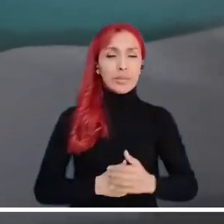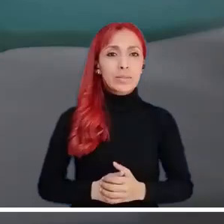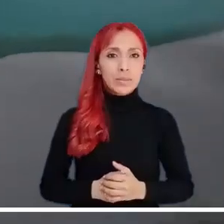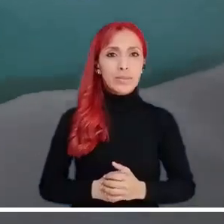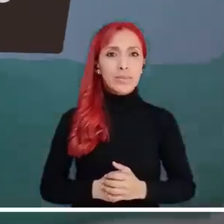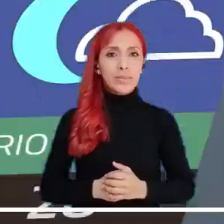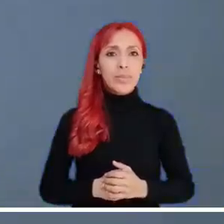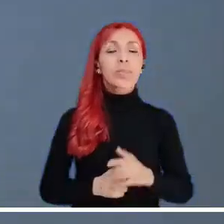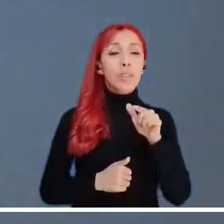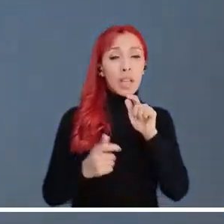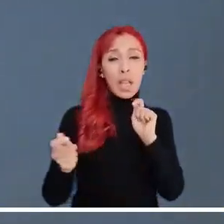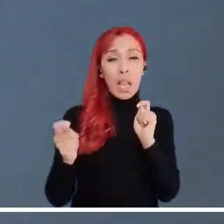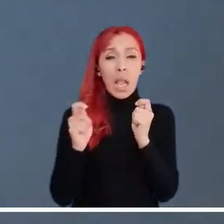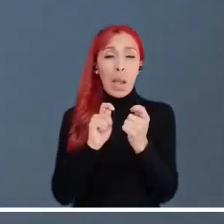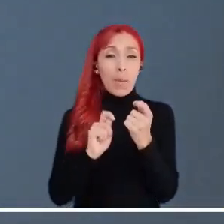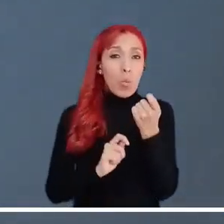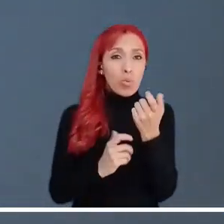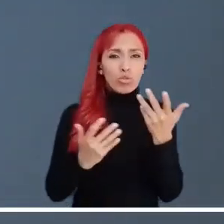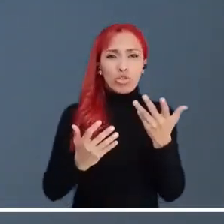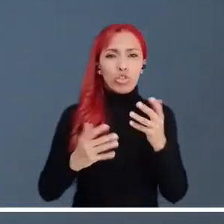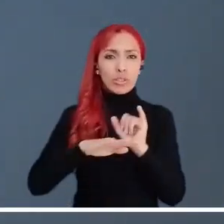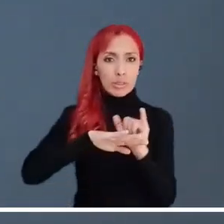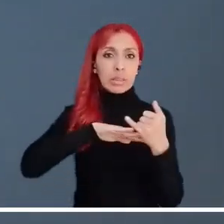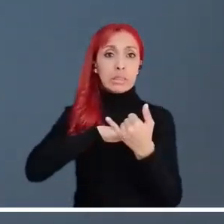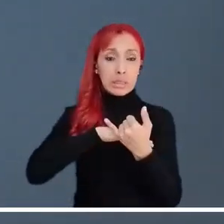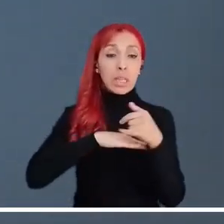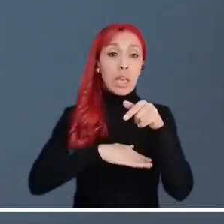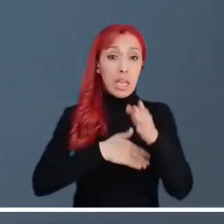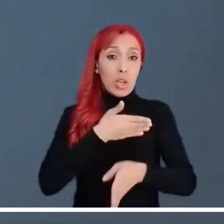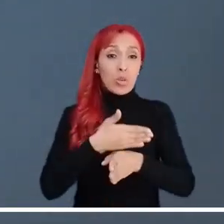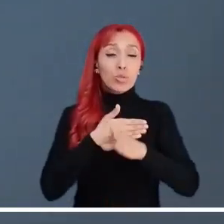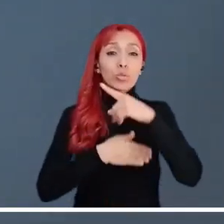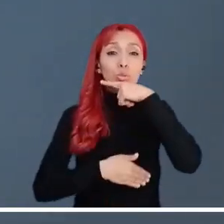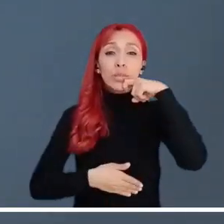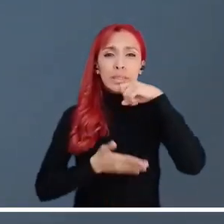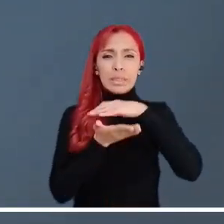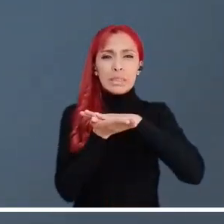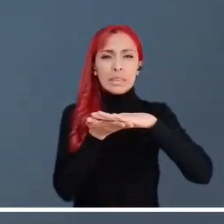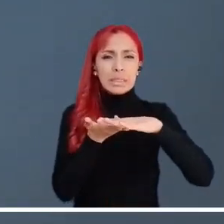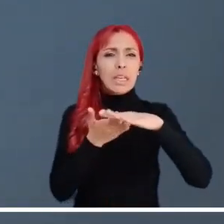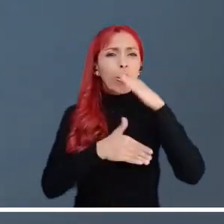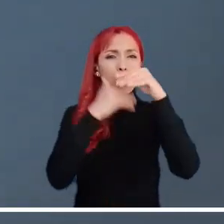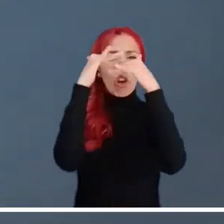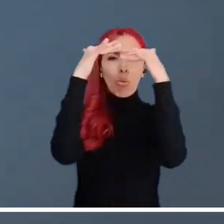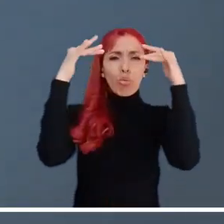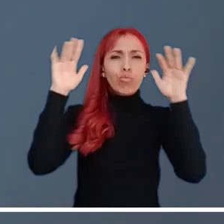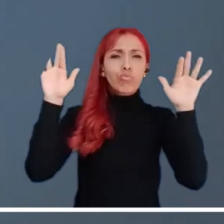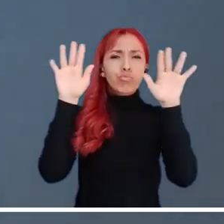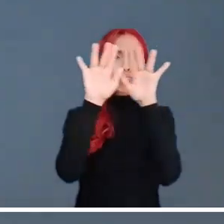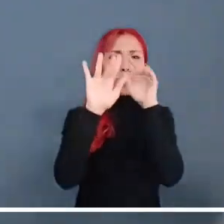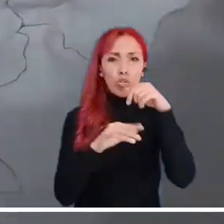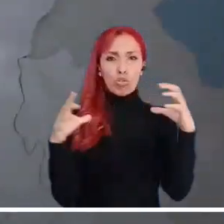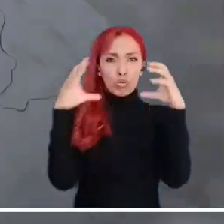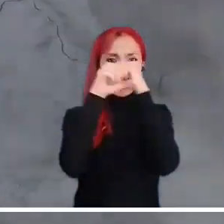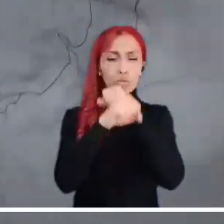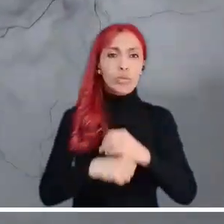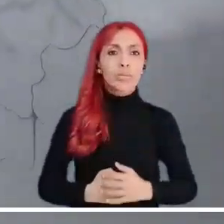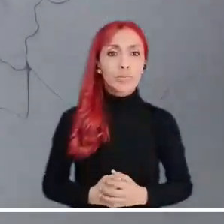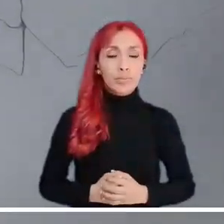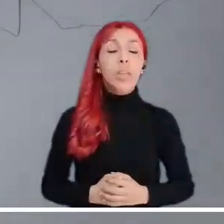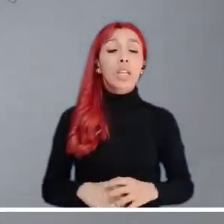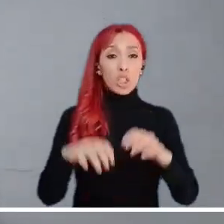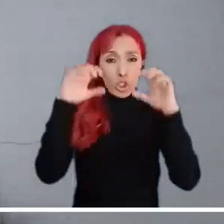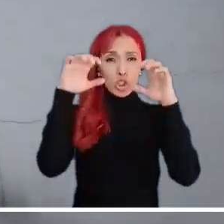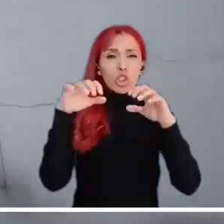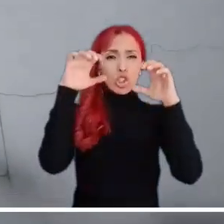se advierten en el archipiélago, pues se espera que el tiempo seco y seminublado atraviese la noche isleña. Lluvias